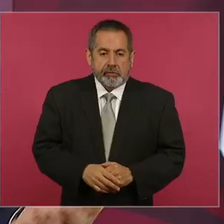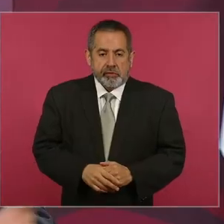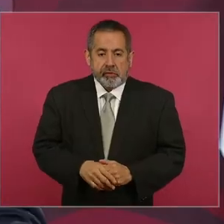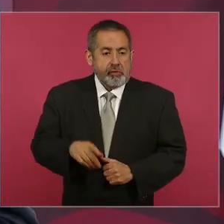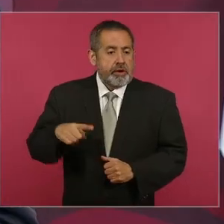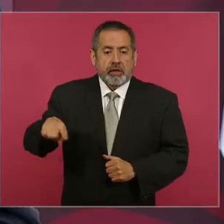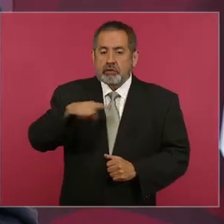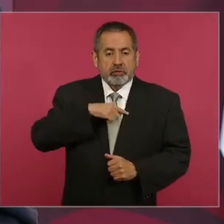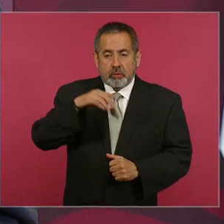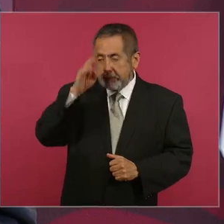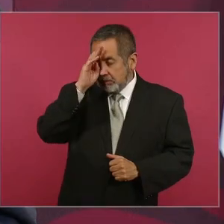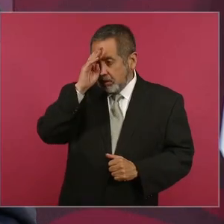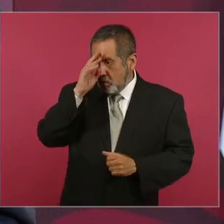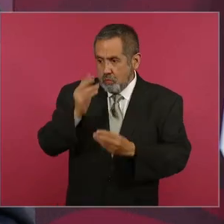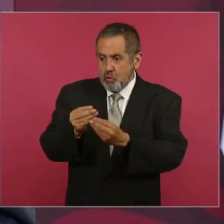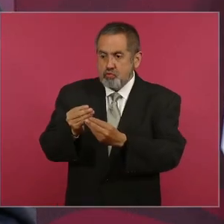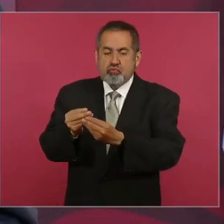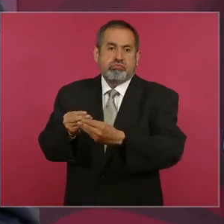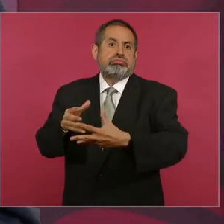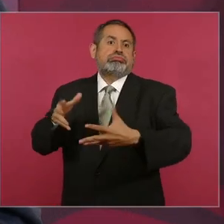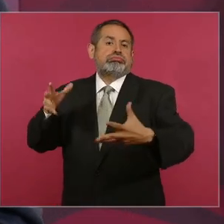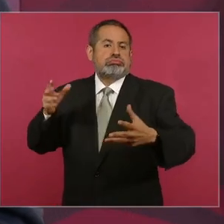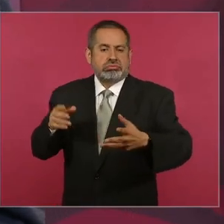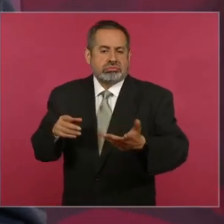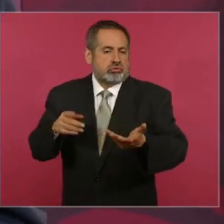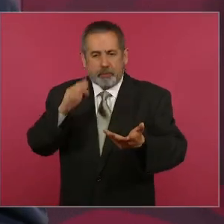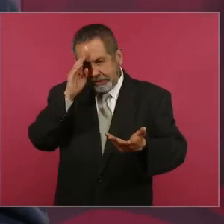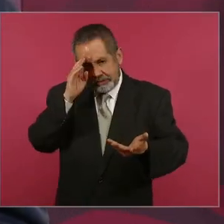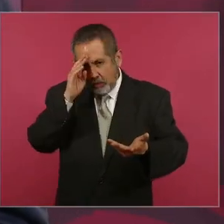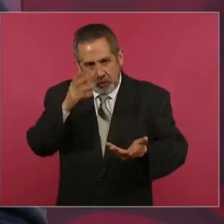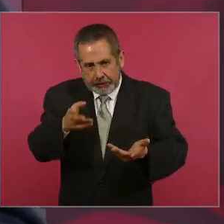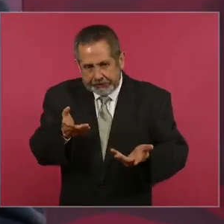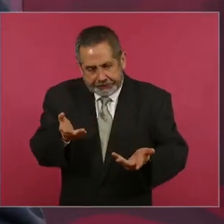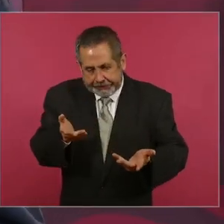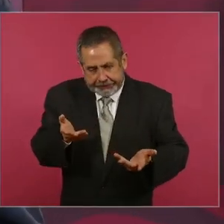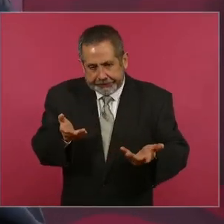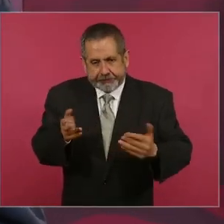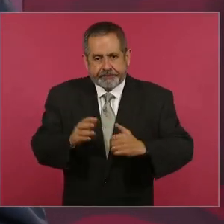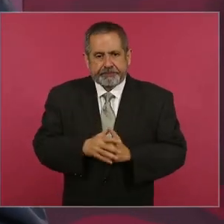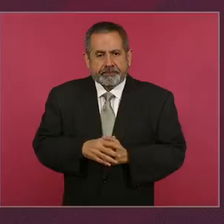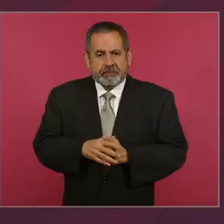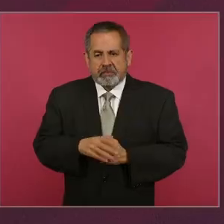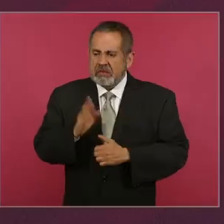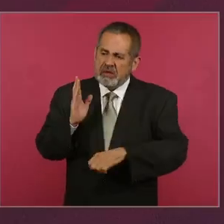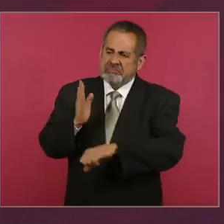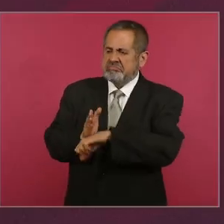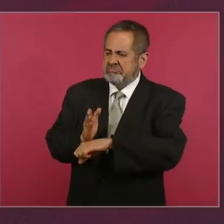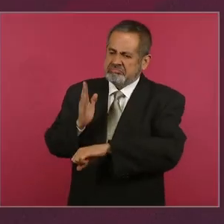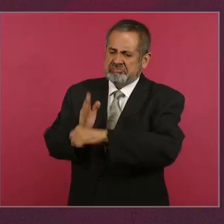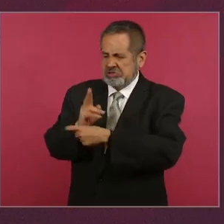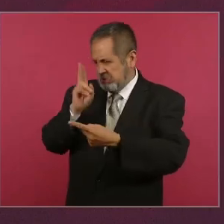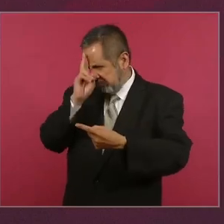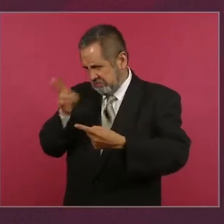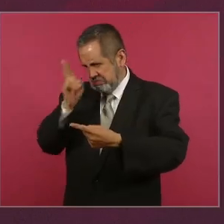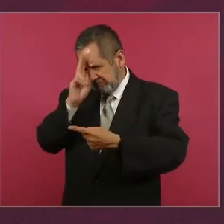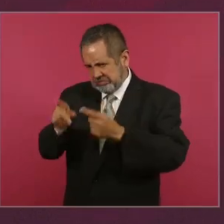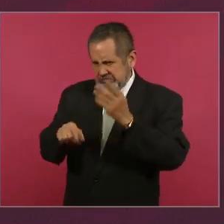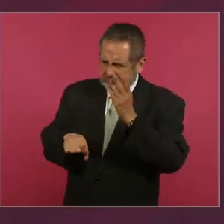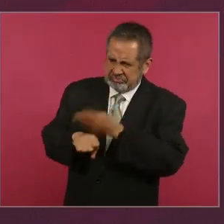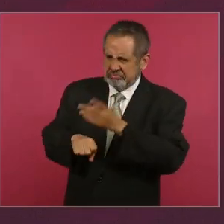dimensionaron lo que podía pasar y empezaron con las condenas y las condenas y las condenas,